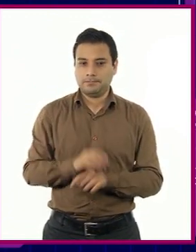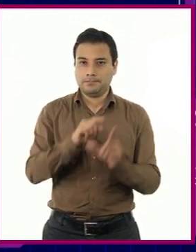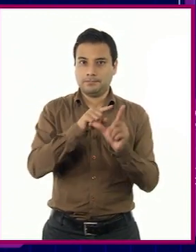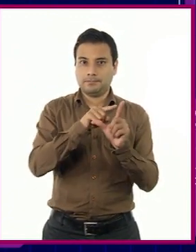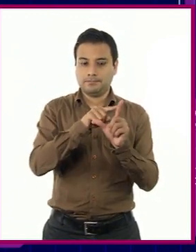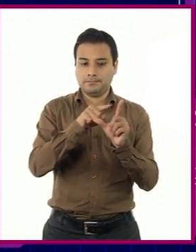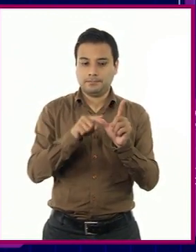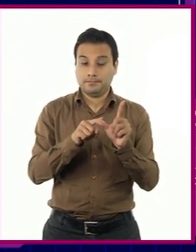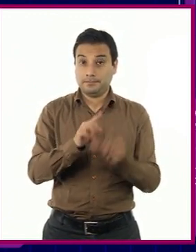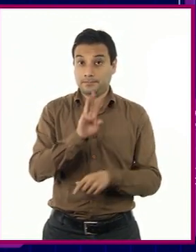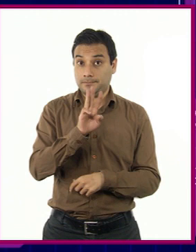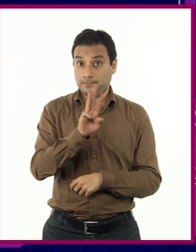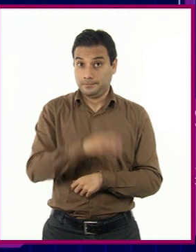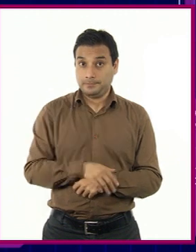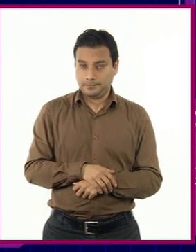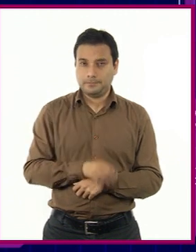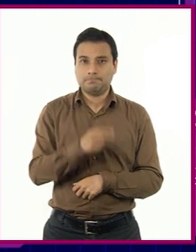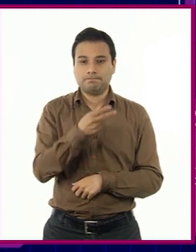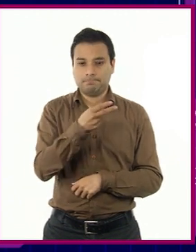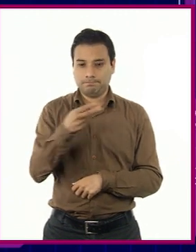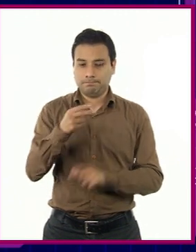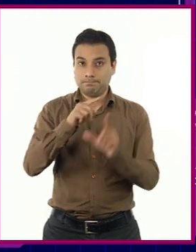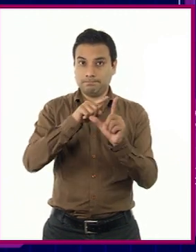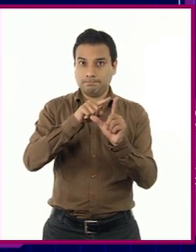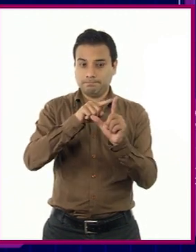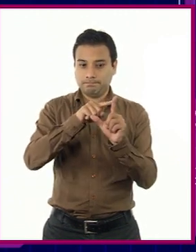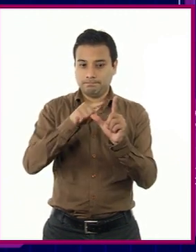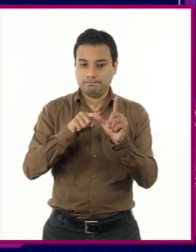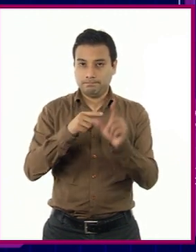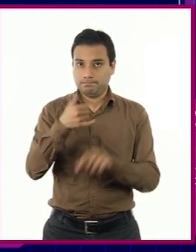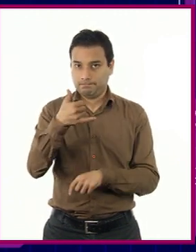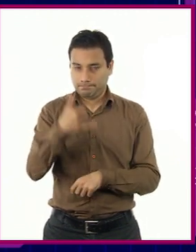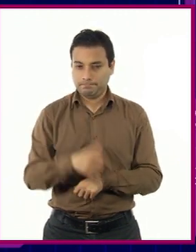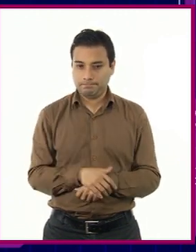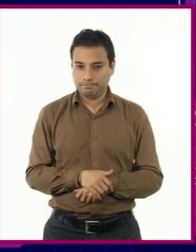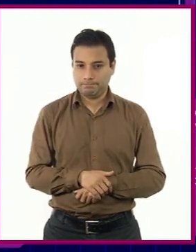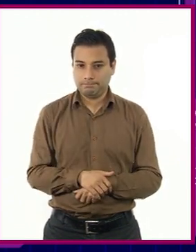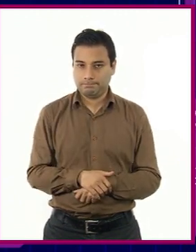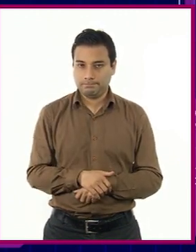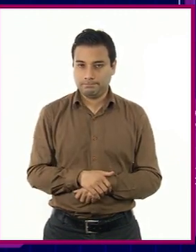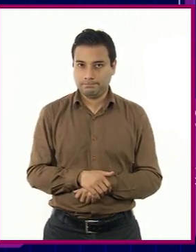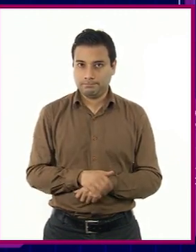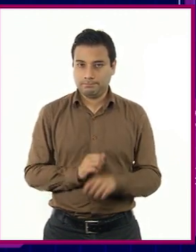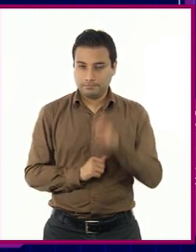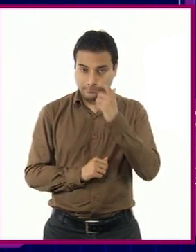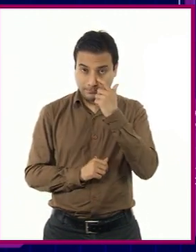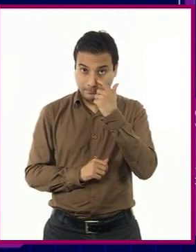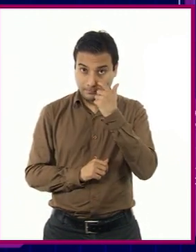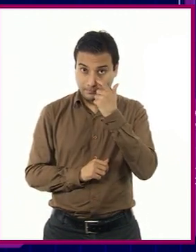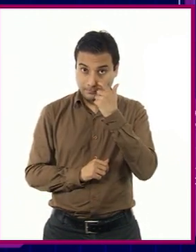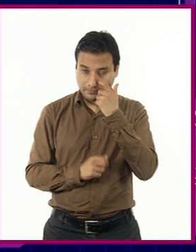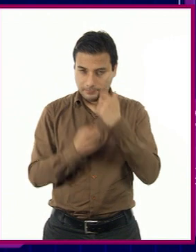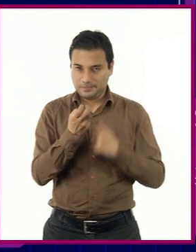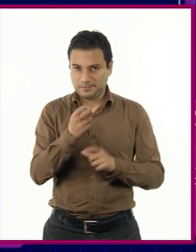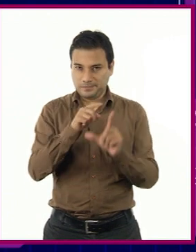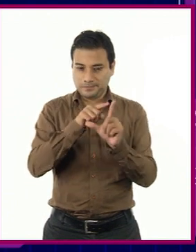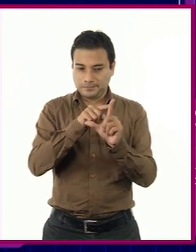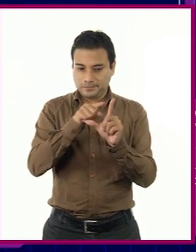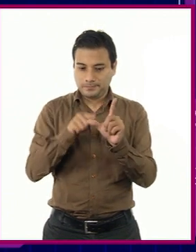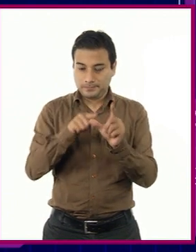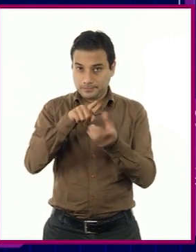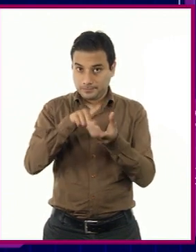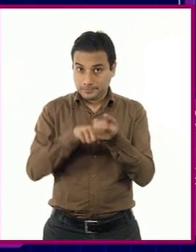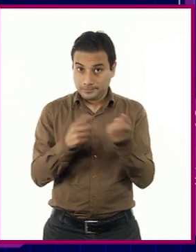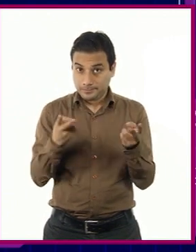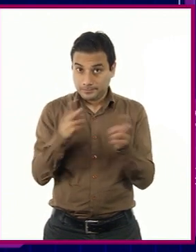es igual al ángulo Y, por ser ángulos alternos internos formado dentro de las